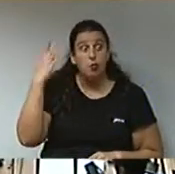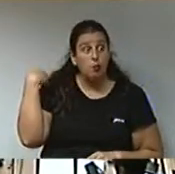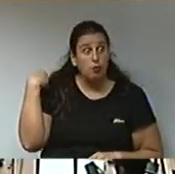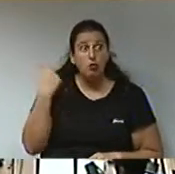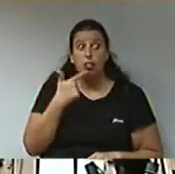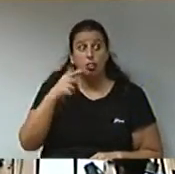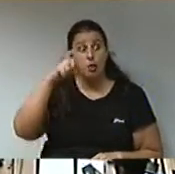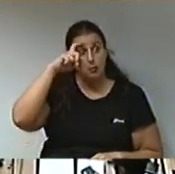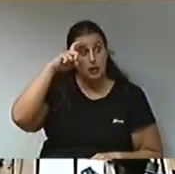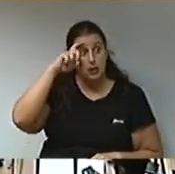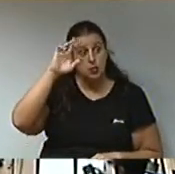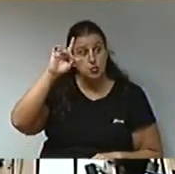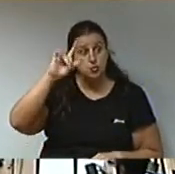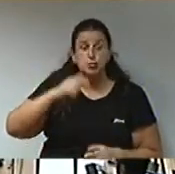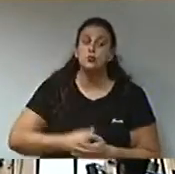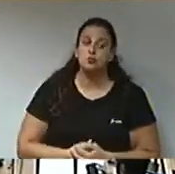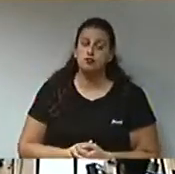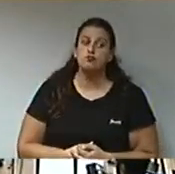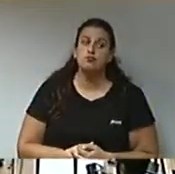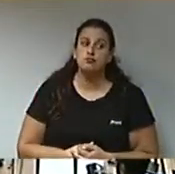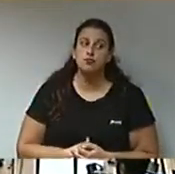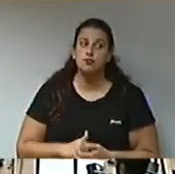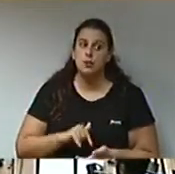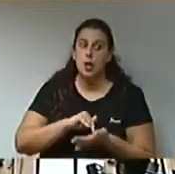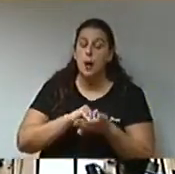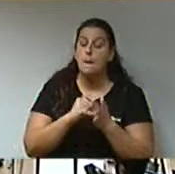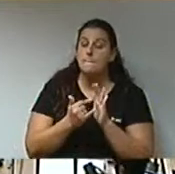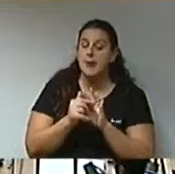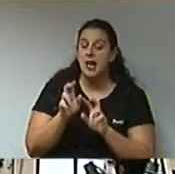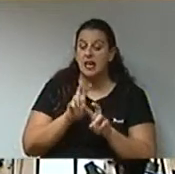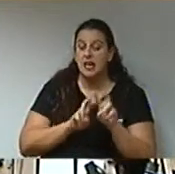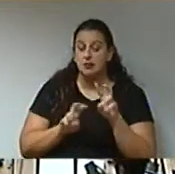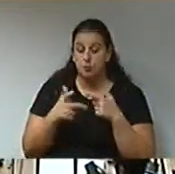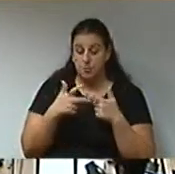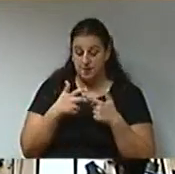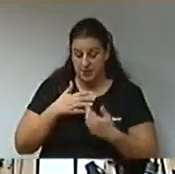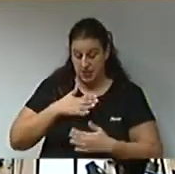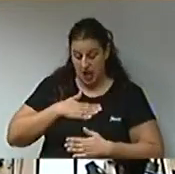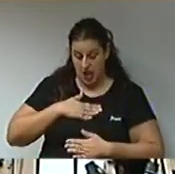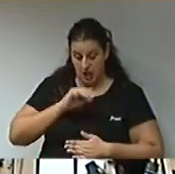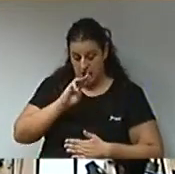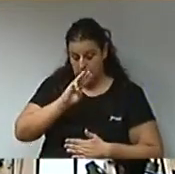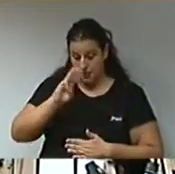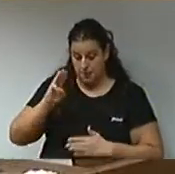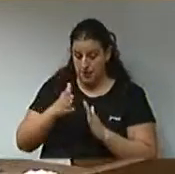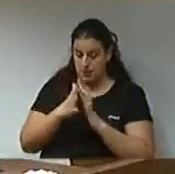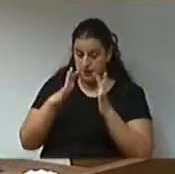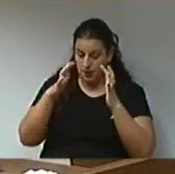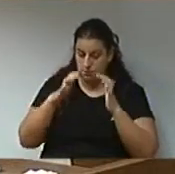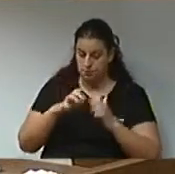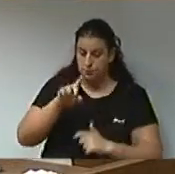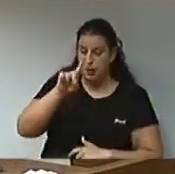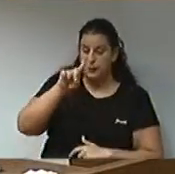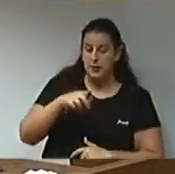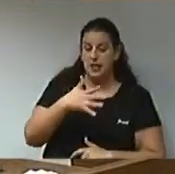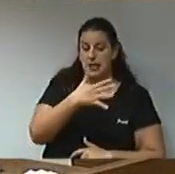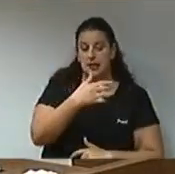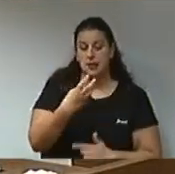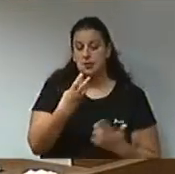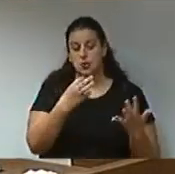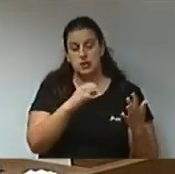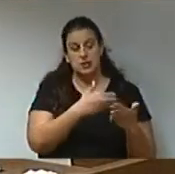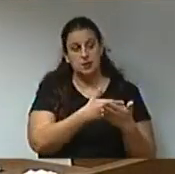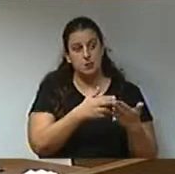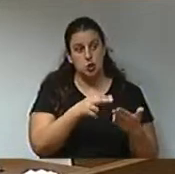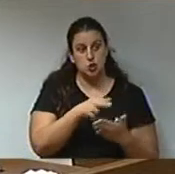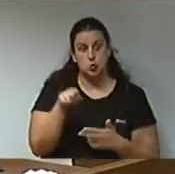Zapatero. Mire, nuestro plan de reforma fiscal supone una bajada de 1.530 millones de euros, el suyo